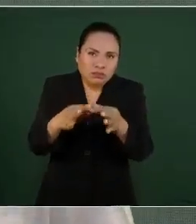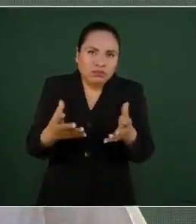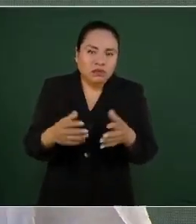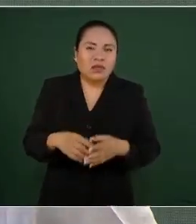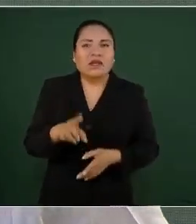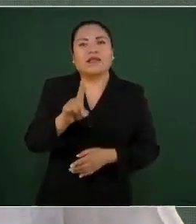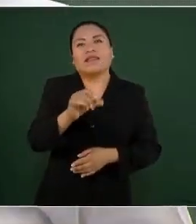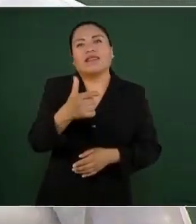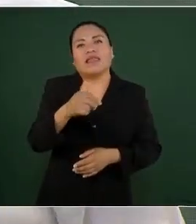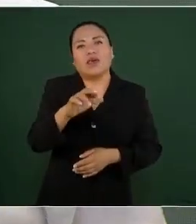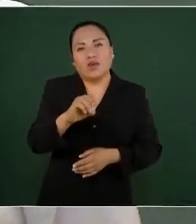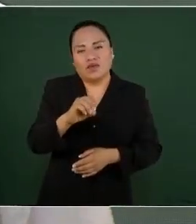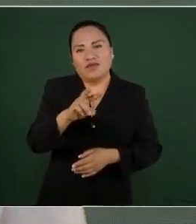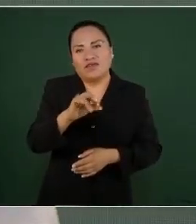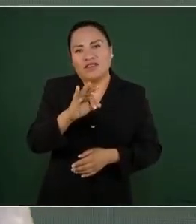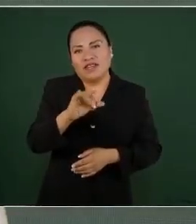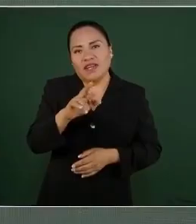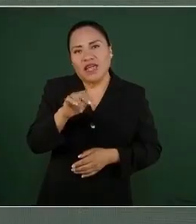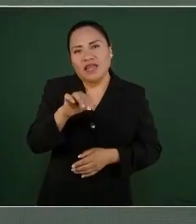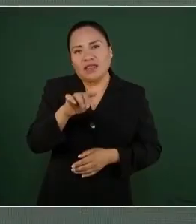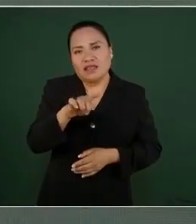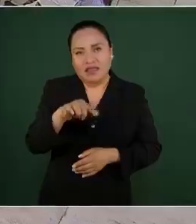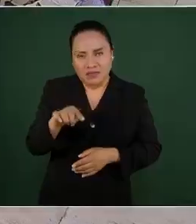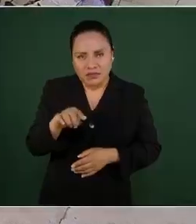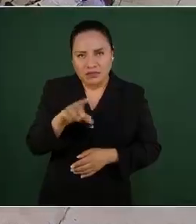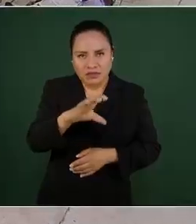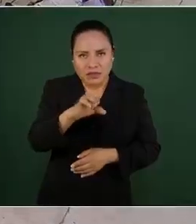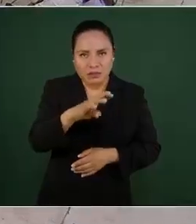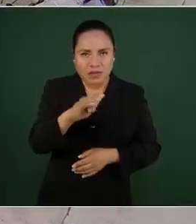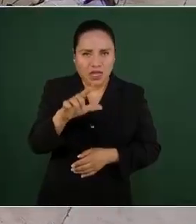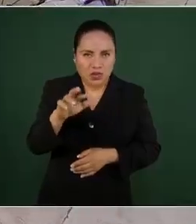Diego Fernández de Ceballos, secuestrado.